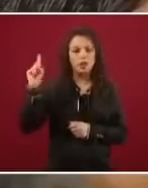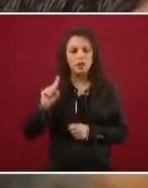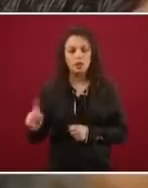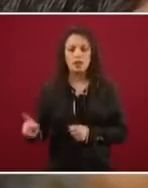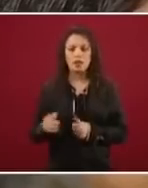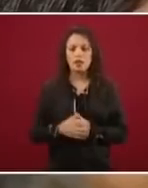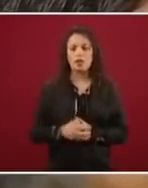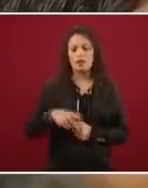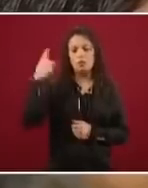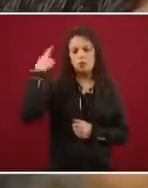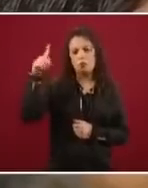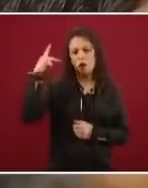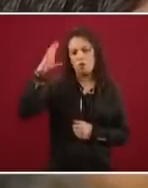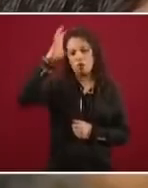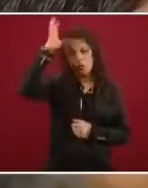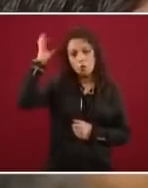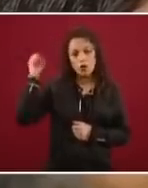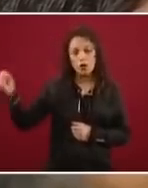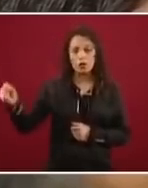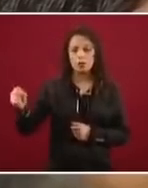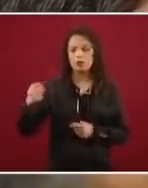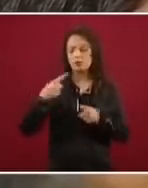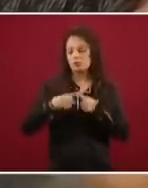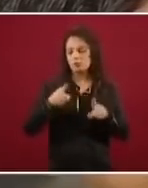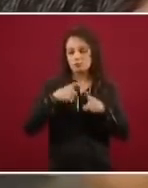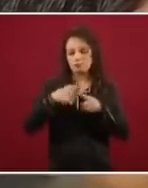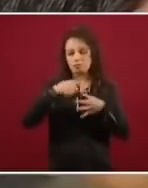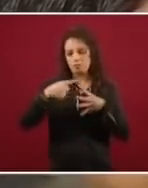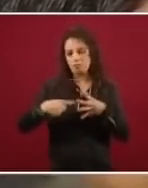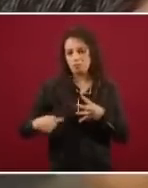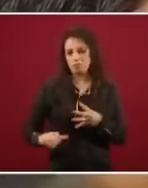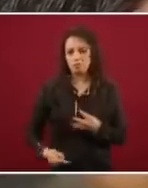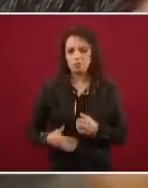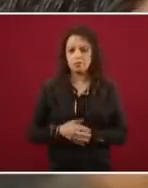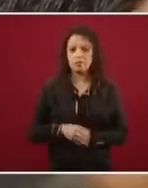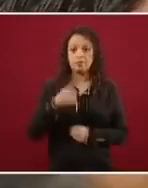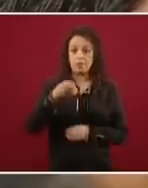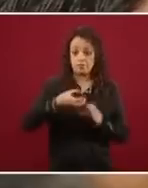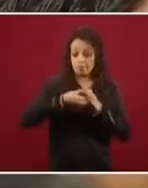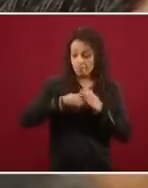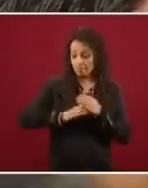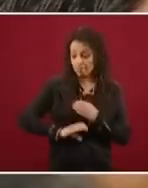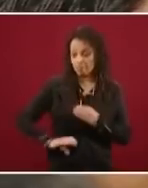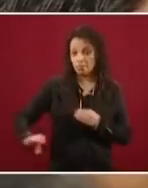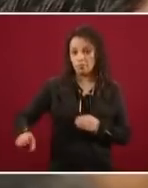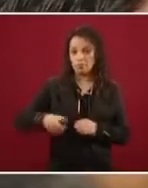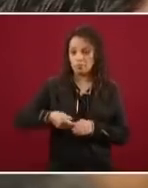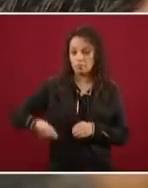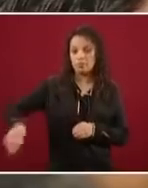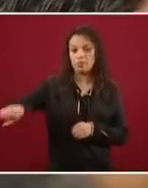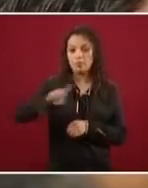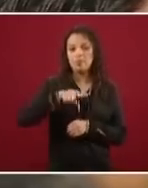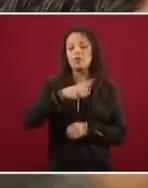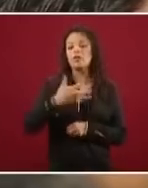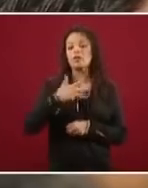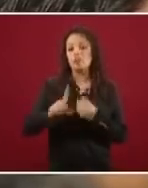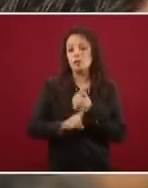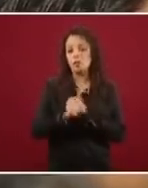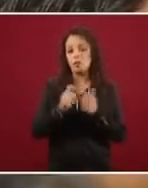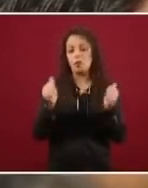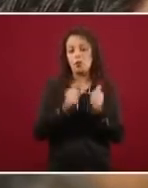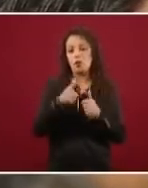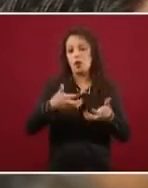puebla morelos etcétera y llega este gasoducto y los y los rodean les invaden las tierras entonces